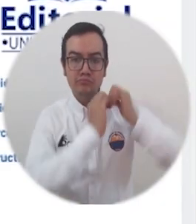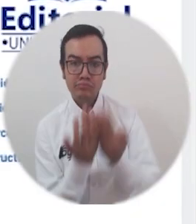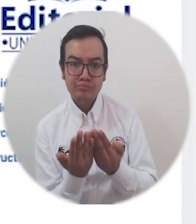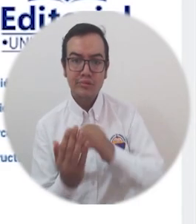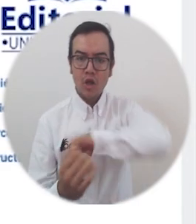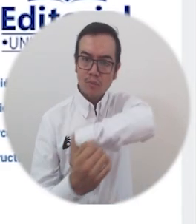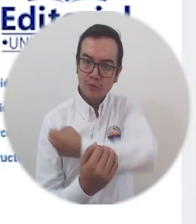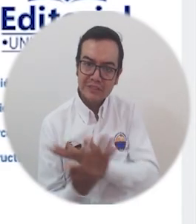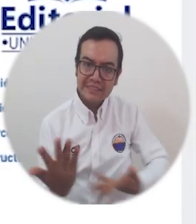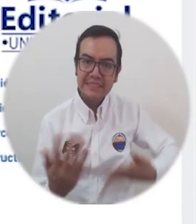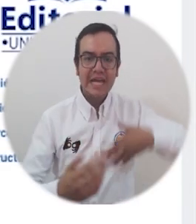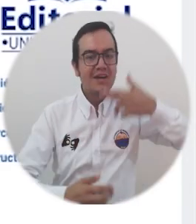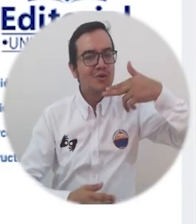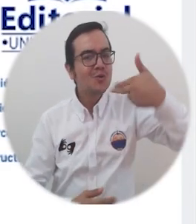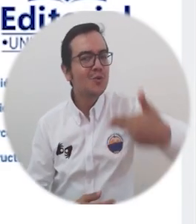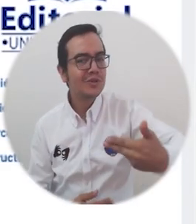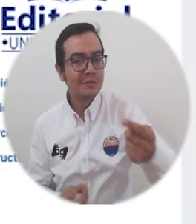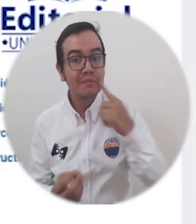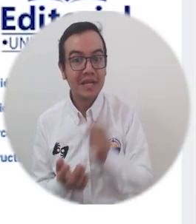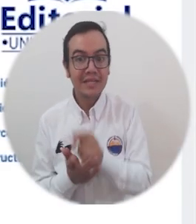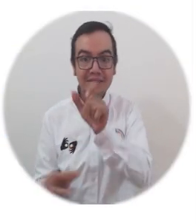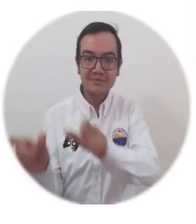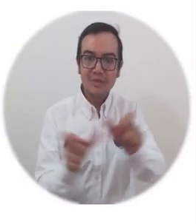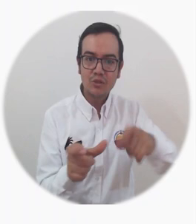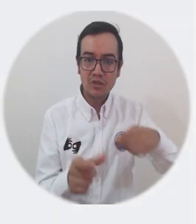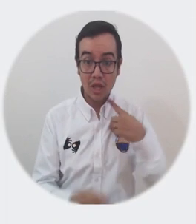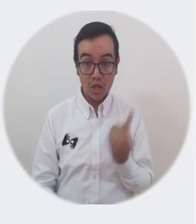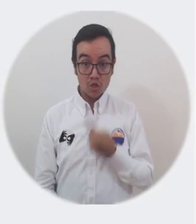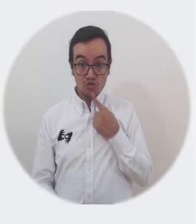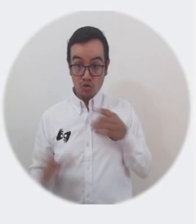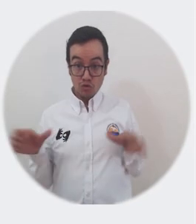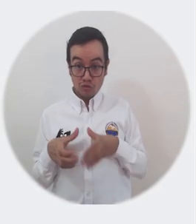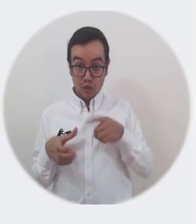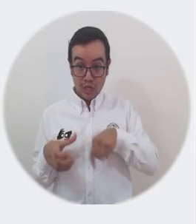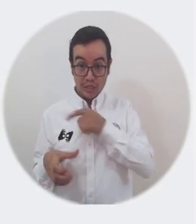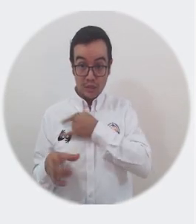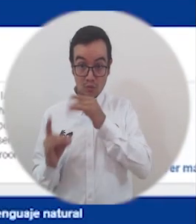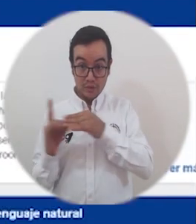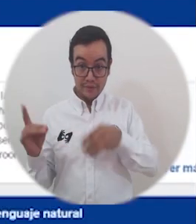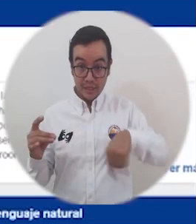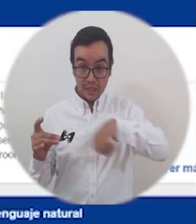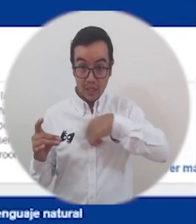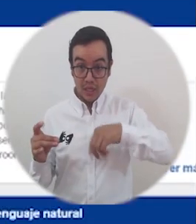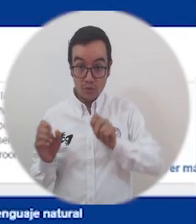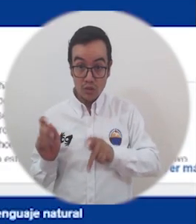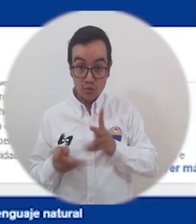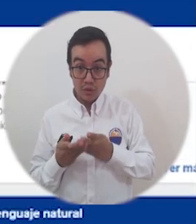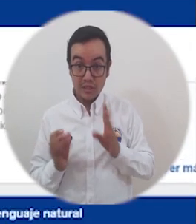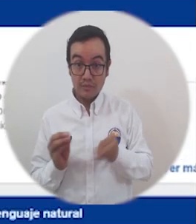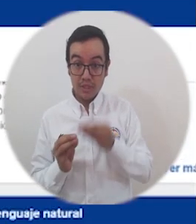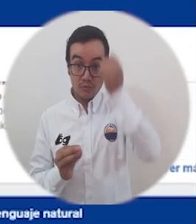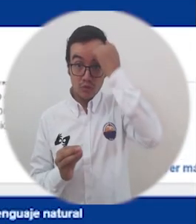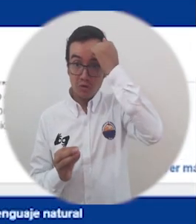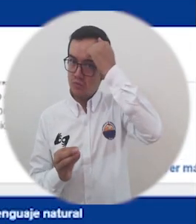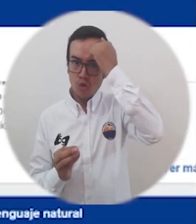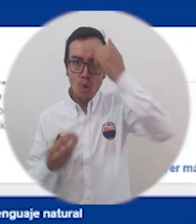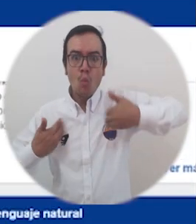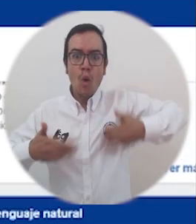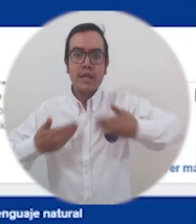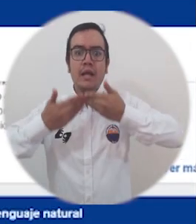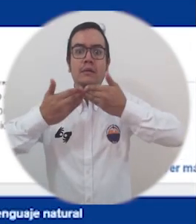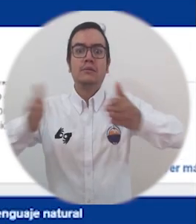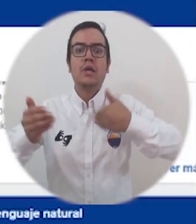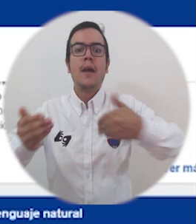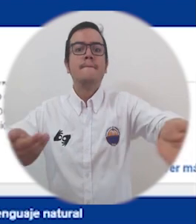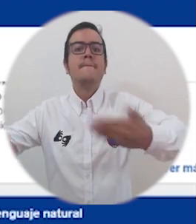también que puedan tener literatura, poesía, cuentos, para que la gente en general, no solo los estudiantes y los profesores,